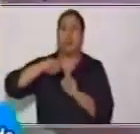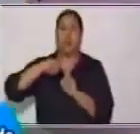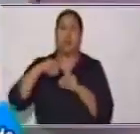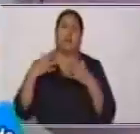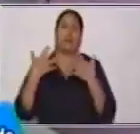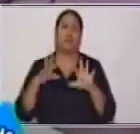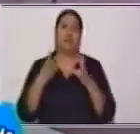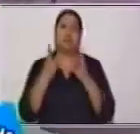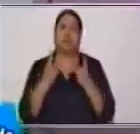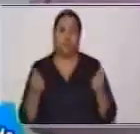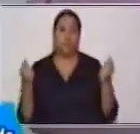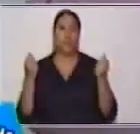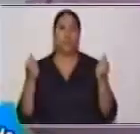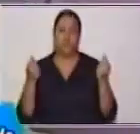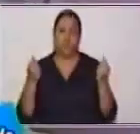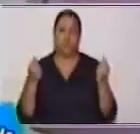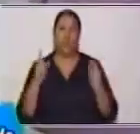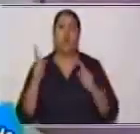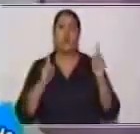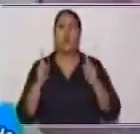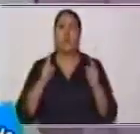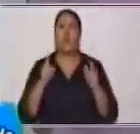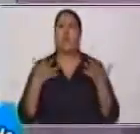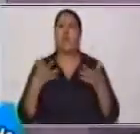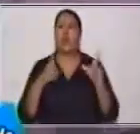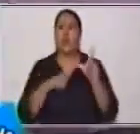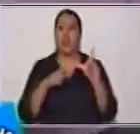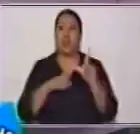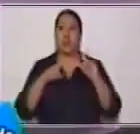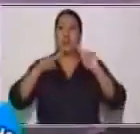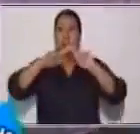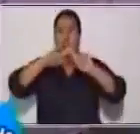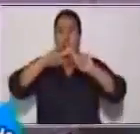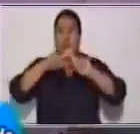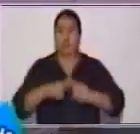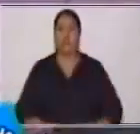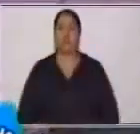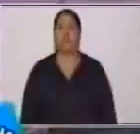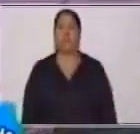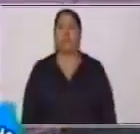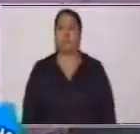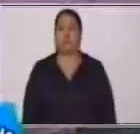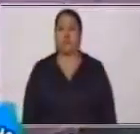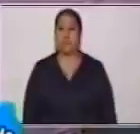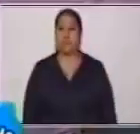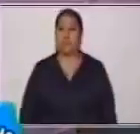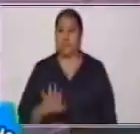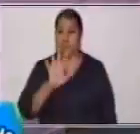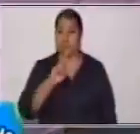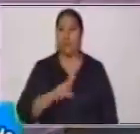que corresponde al valor que nos solicita la letra X. Les tengo yo,